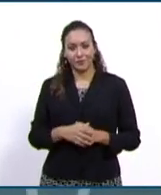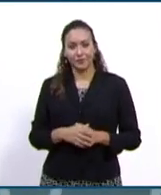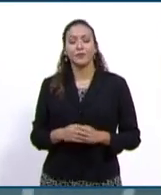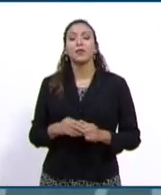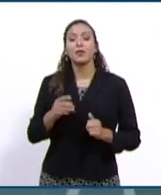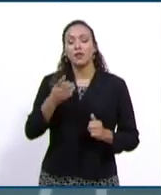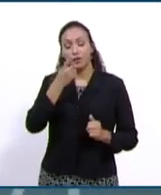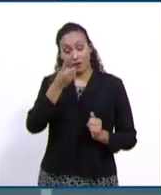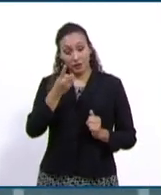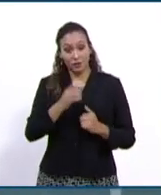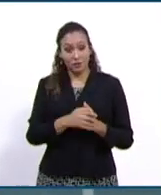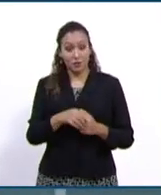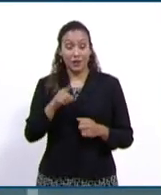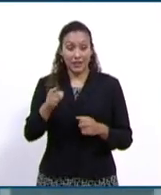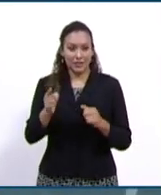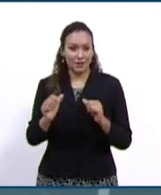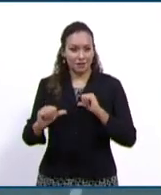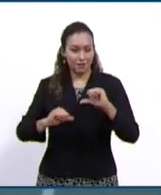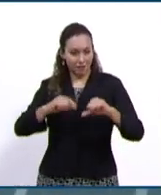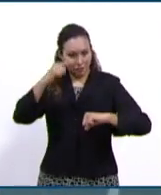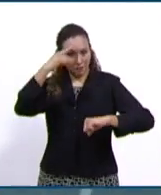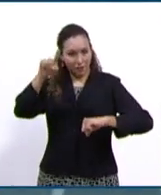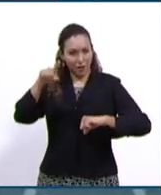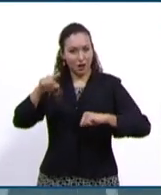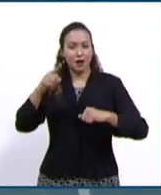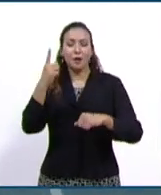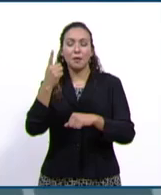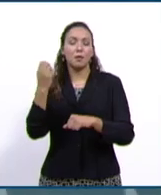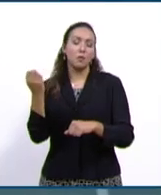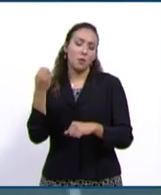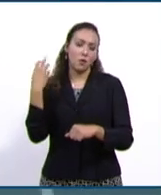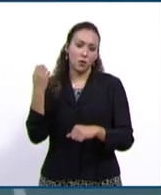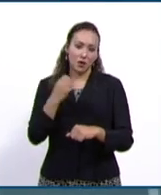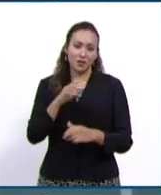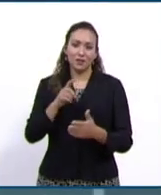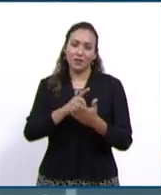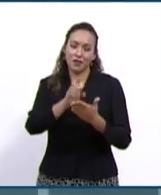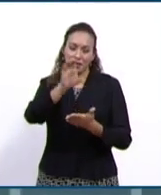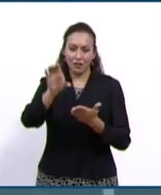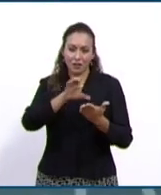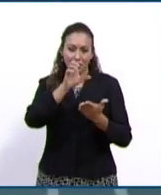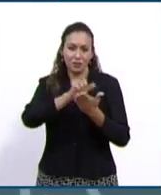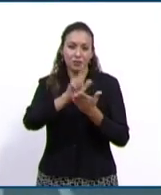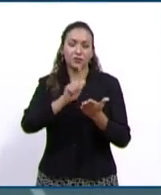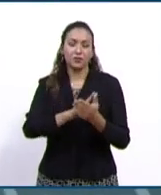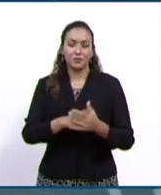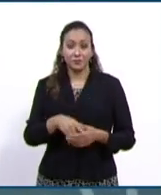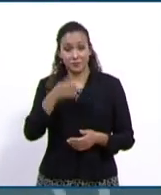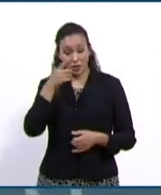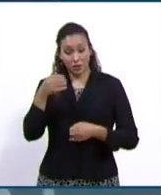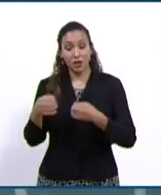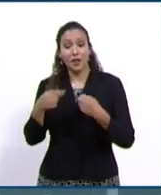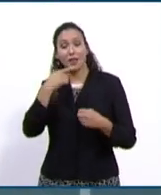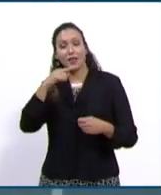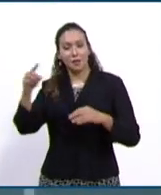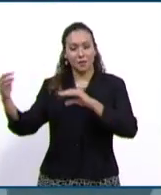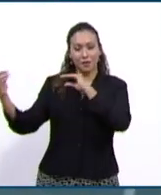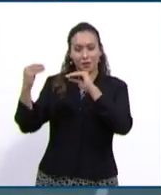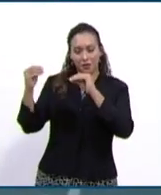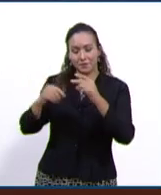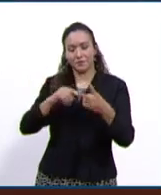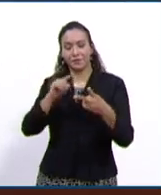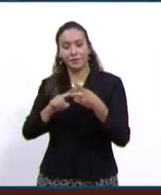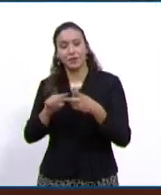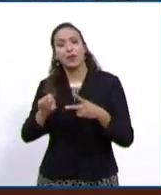las actividades del 9º Congreso Internacional de Derecho Constitucional. En la mesa, el juicio de amparo y el sistema penal